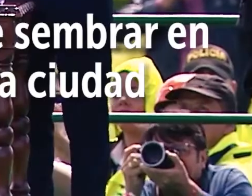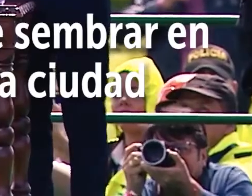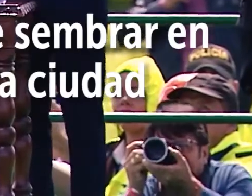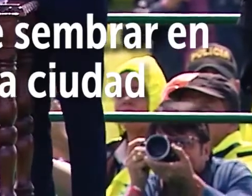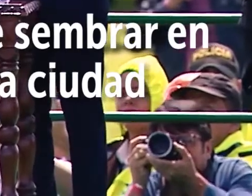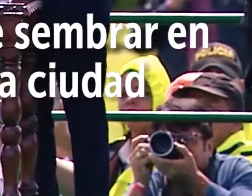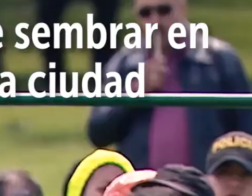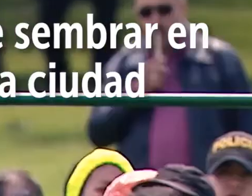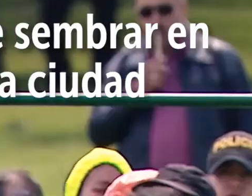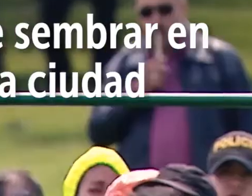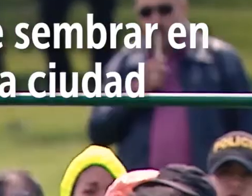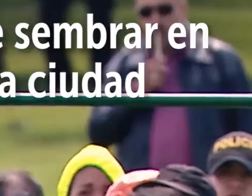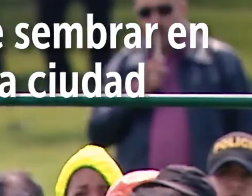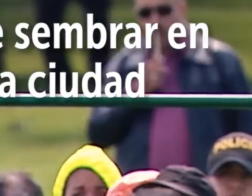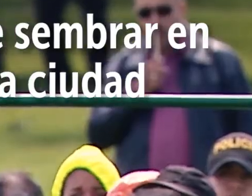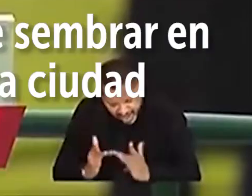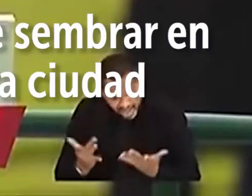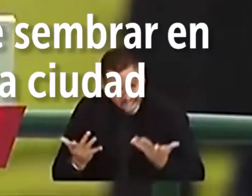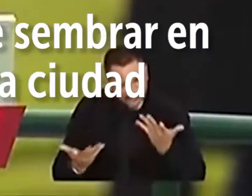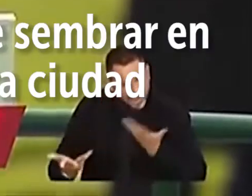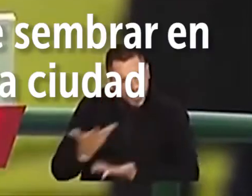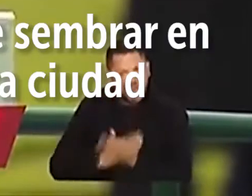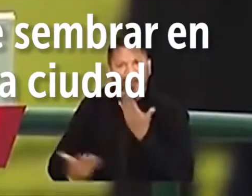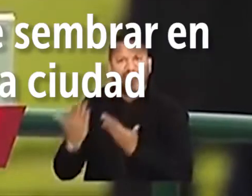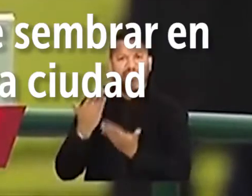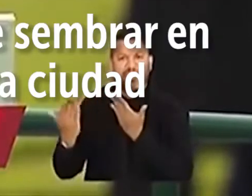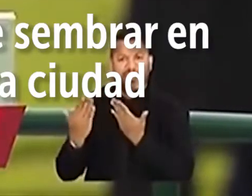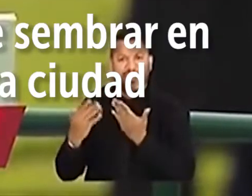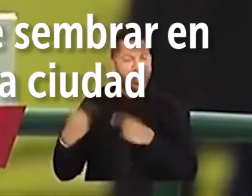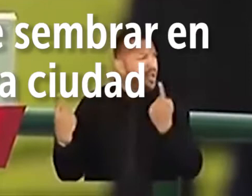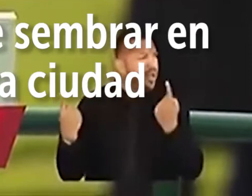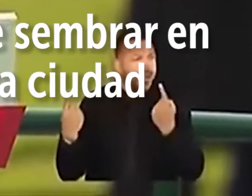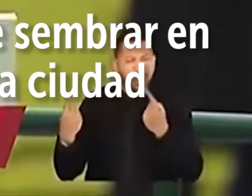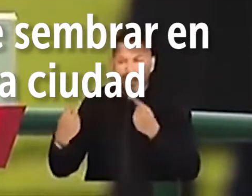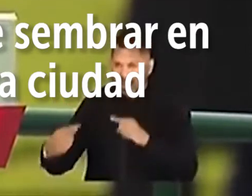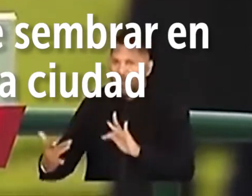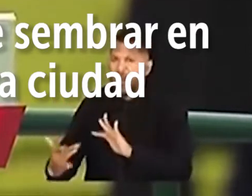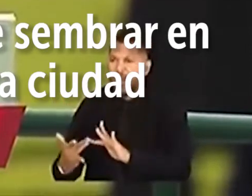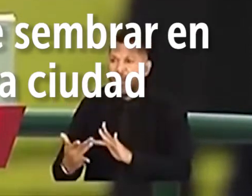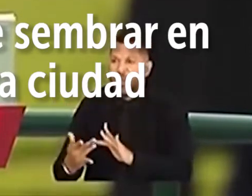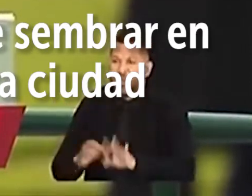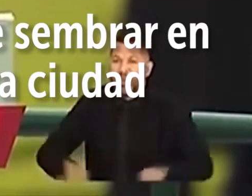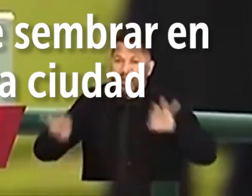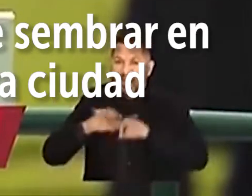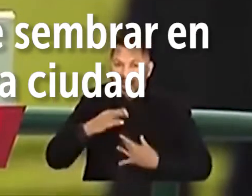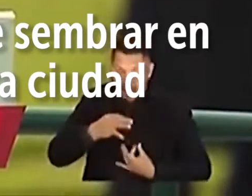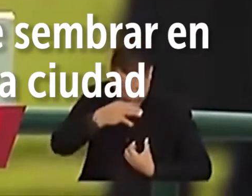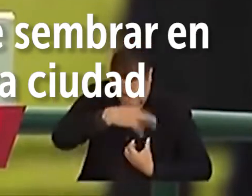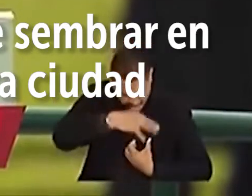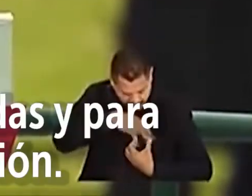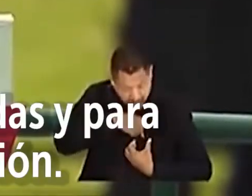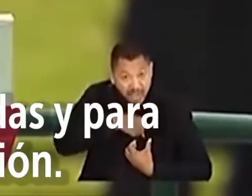con empatía y confianza es posible sembrar en nuestra alma y en el alma de